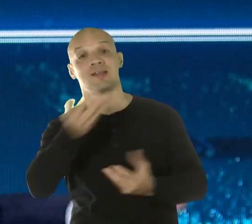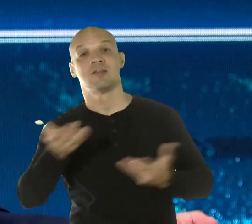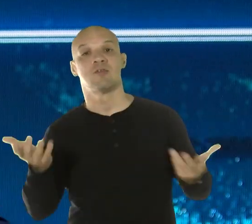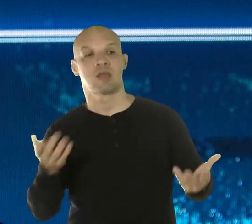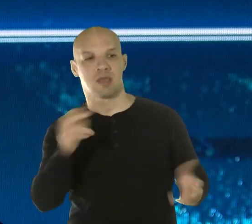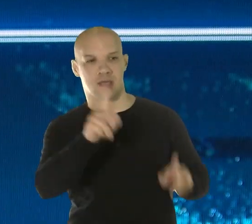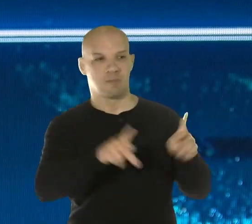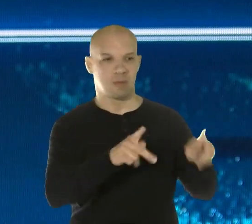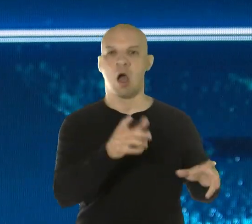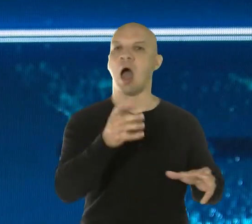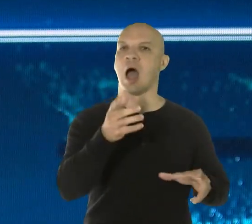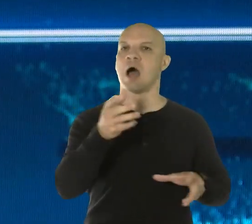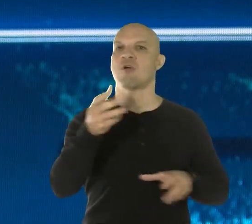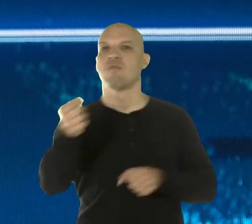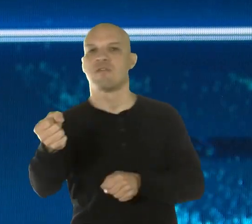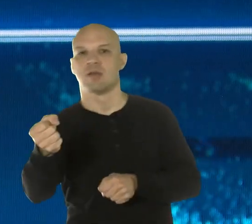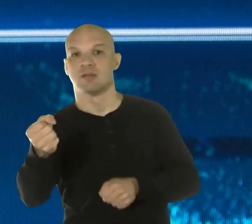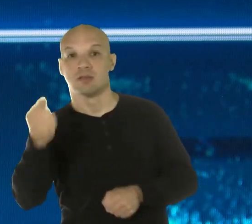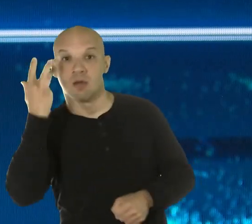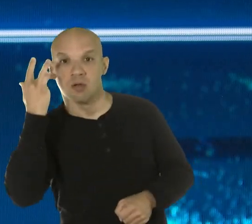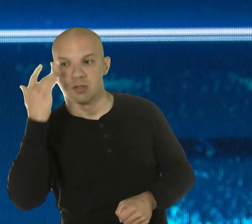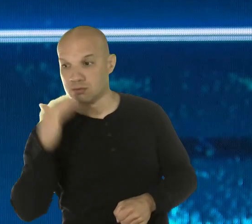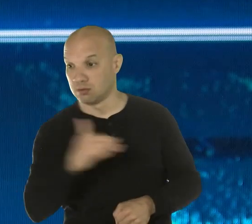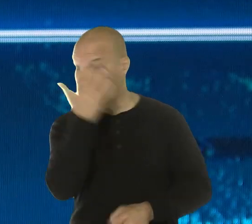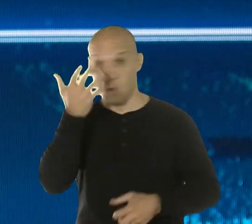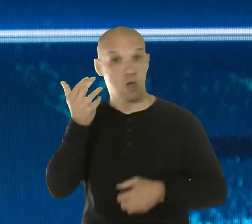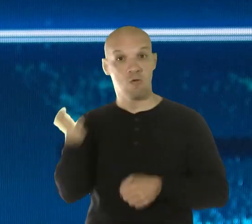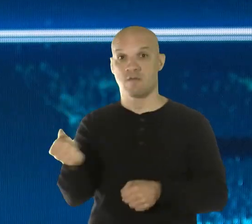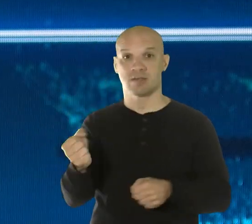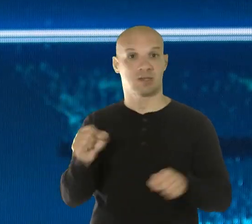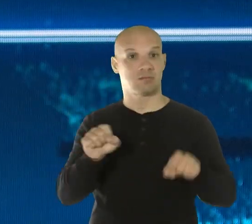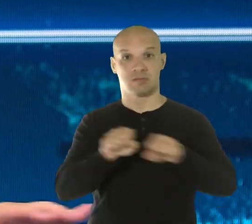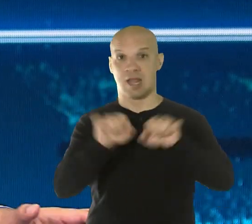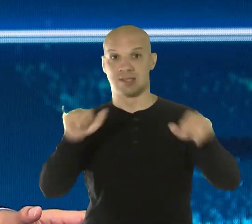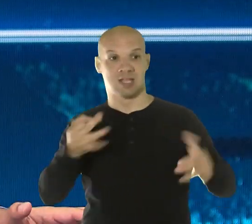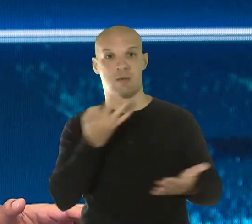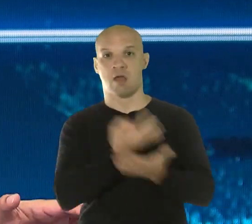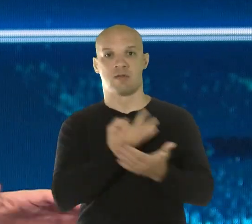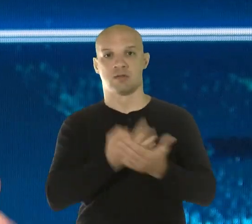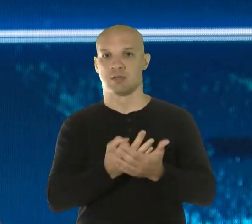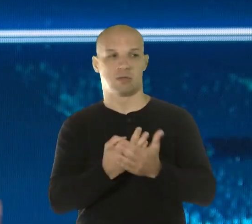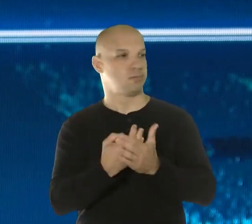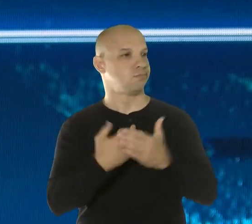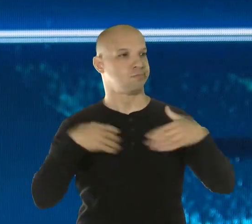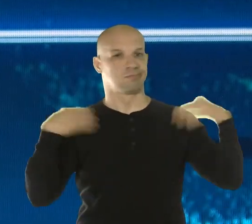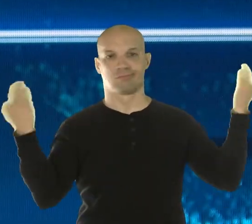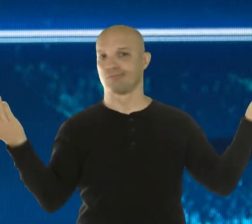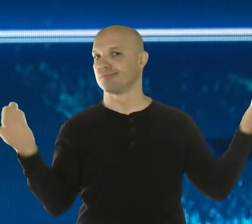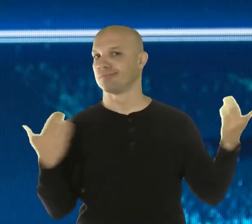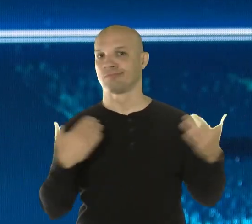Por lo que tú mencionabas al principio. Si no hay confianza, el sistema financiero se cae como baraje de naipes,